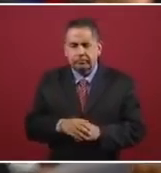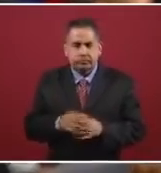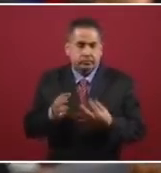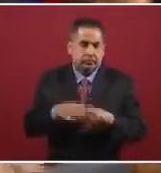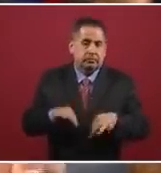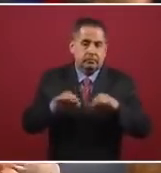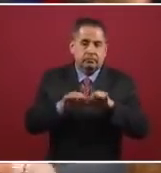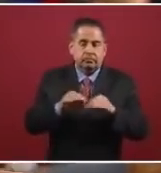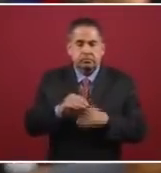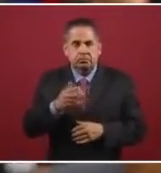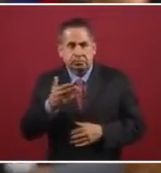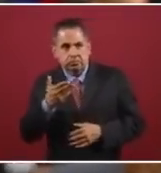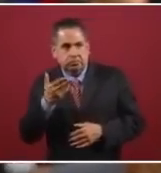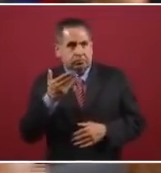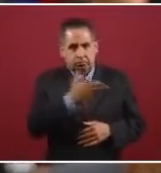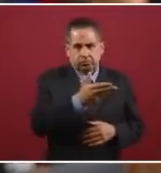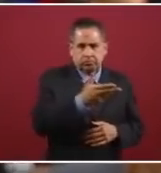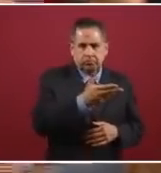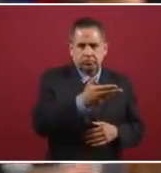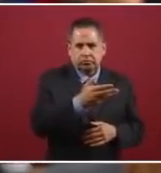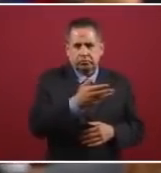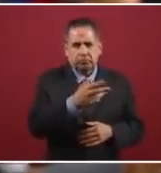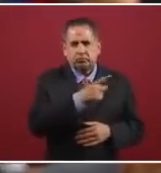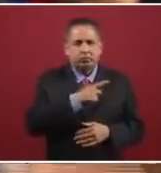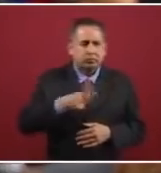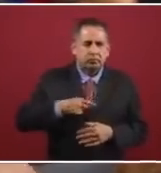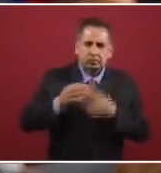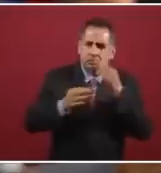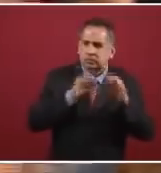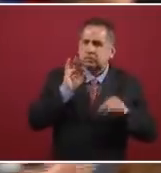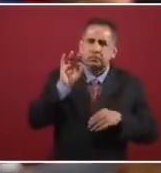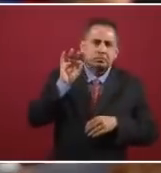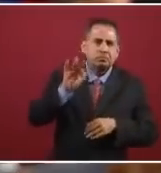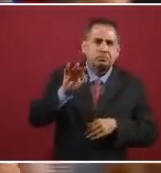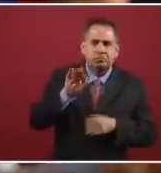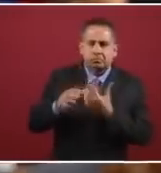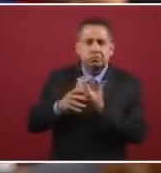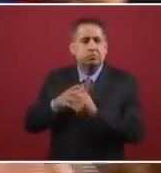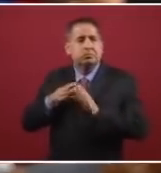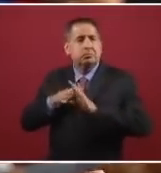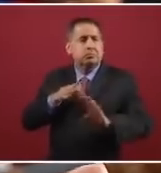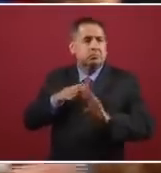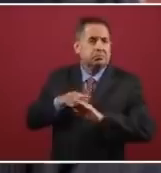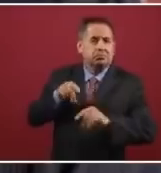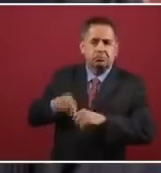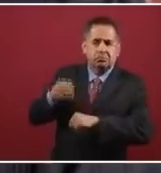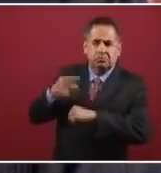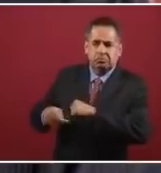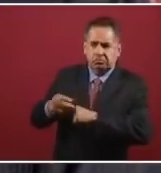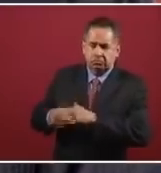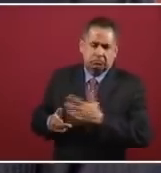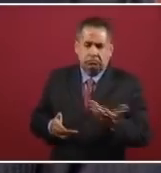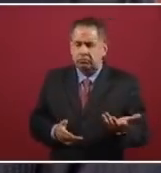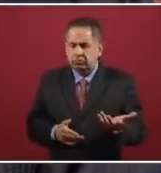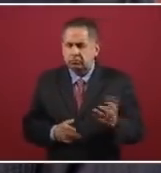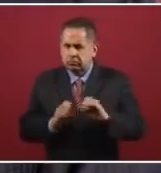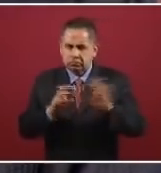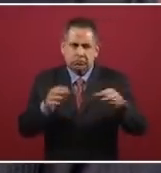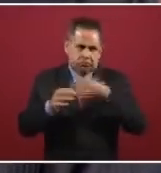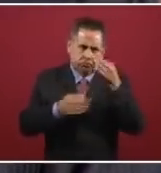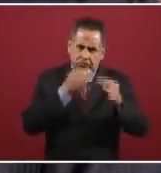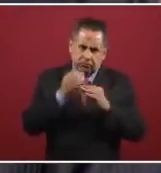que tiene el solicitar que no se siga promoviendo el estereotipo del migrante como una persona peligrosa. Sí, desde luego, y